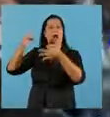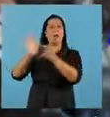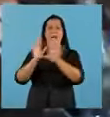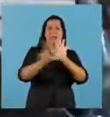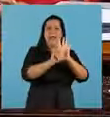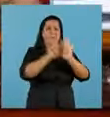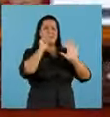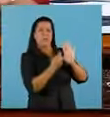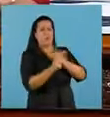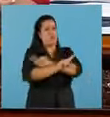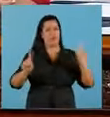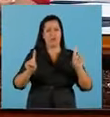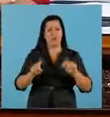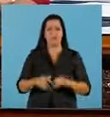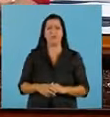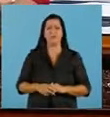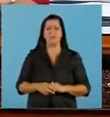del derecho.